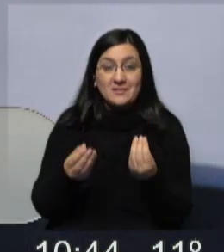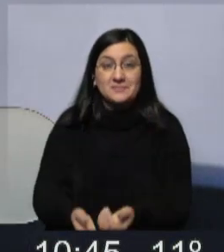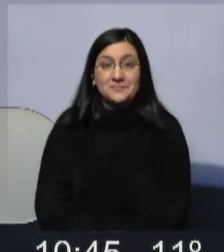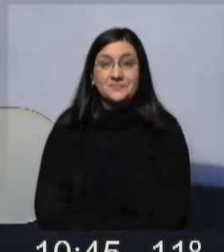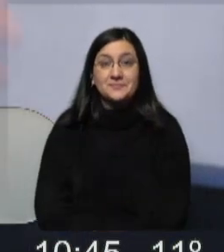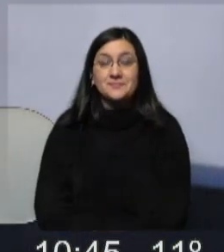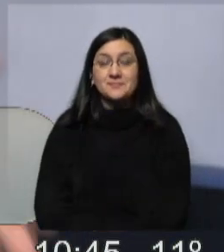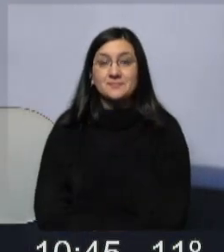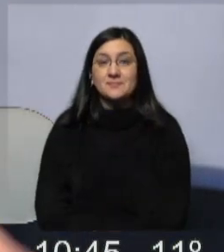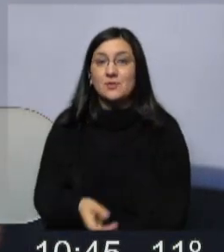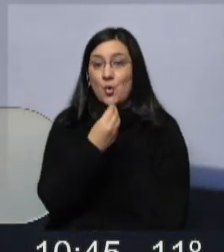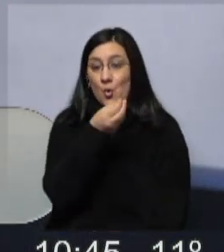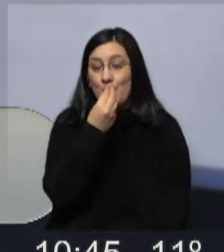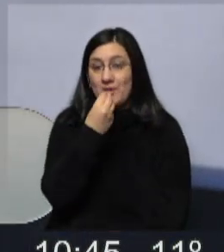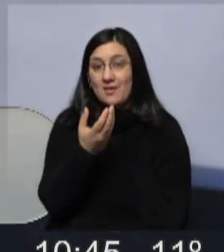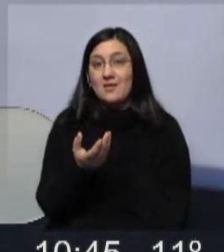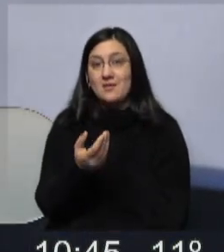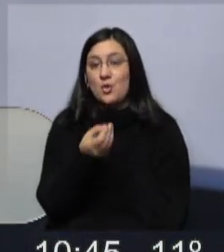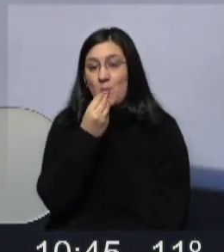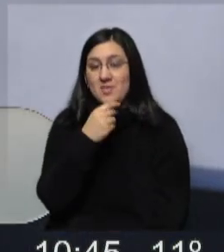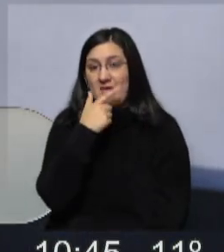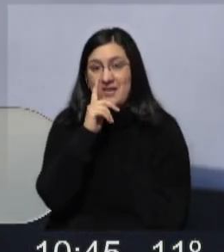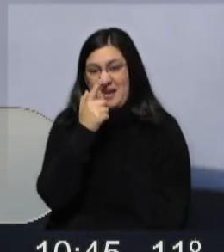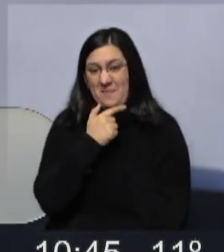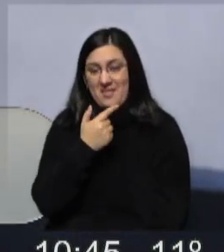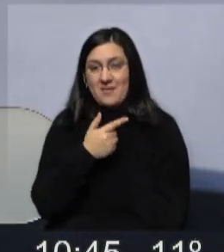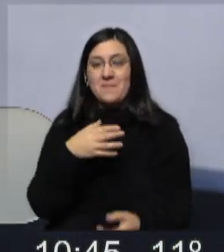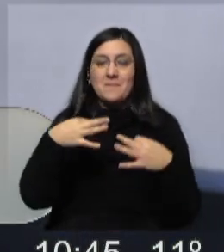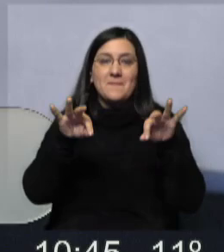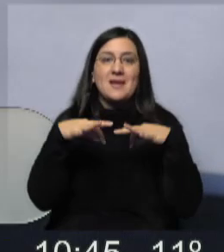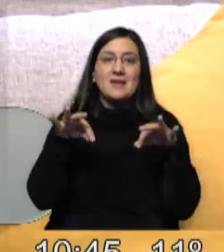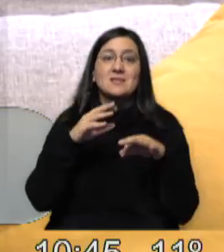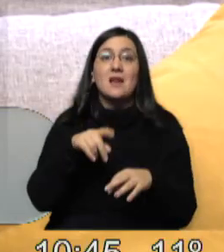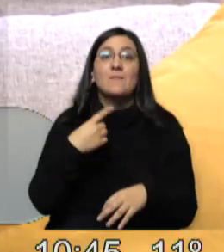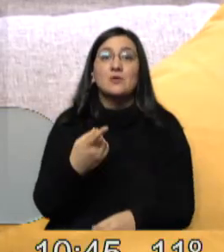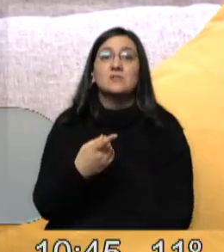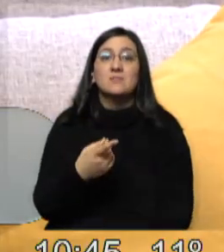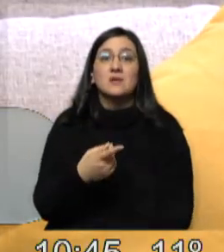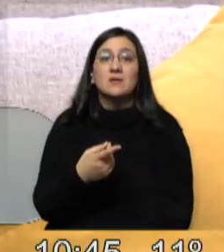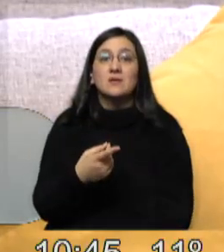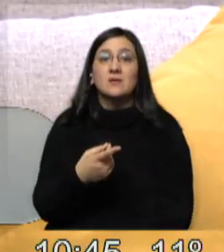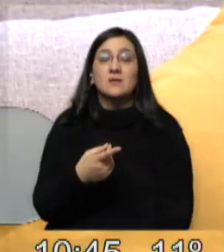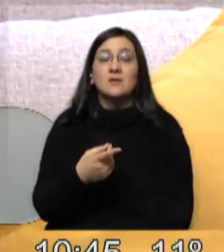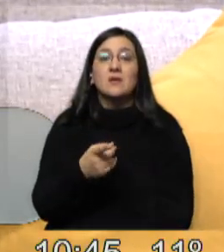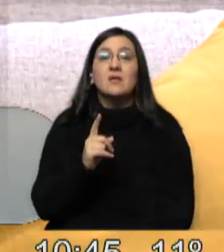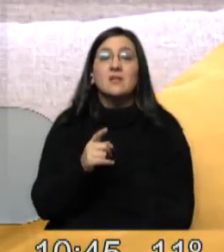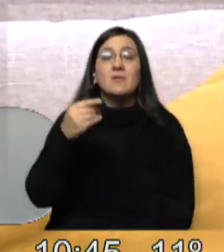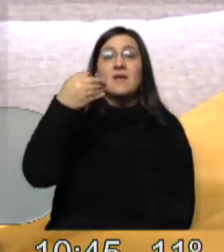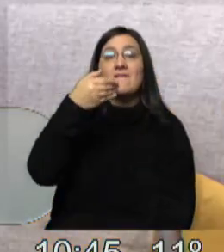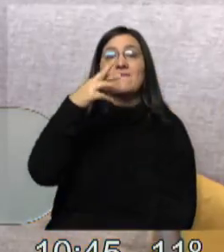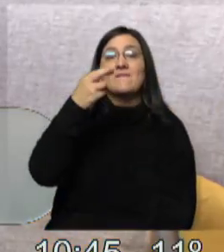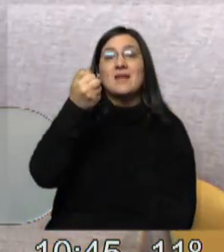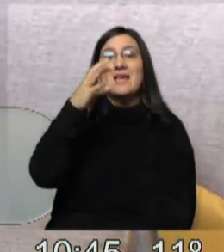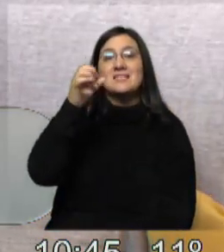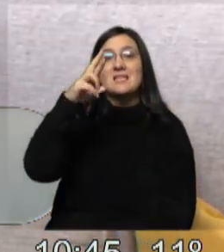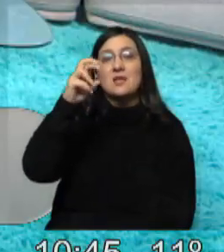comida. Comida. Porque el cocinero demora mucho mejor la comida rápida. Ahí está. Milanesa y la próxima... Un bracerito, decía él, ¿no? Claro,